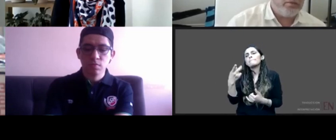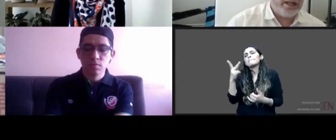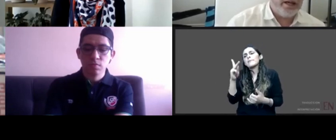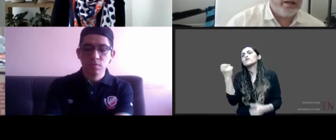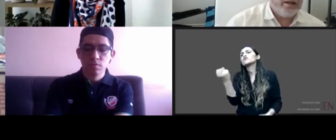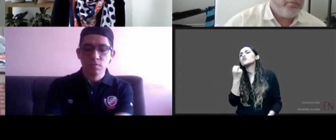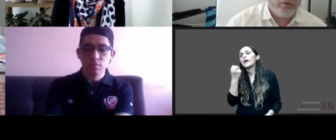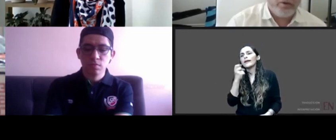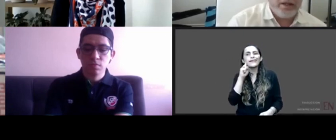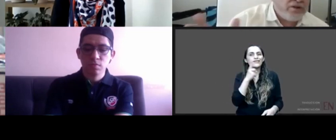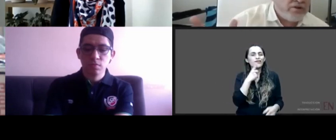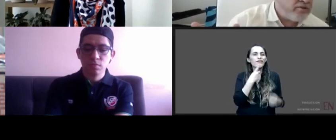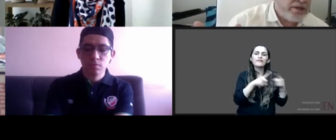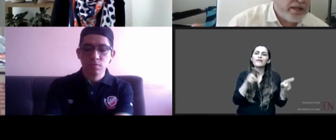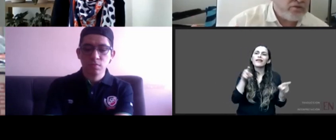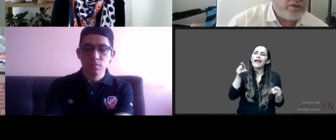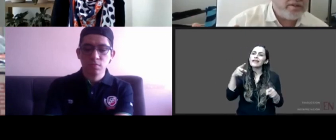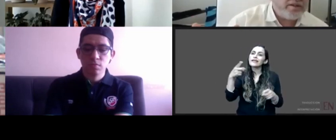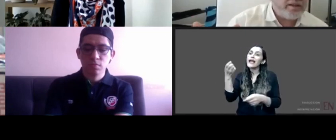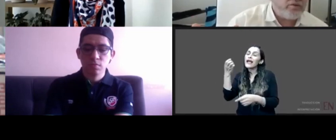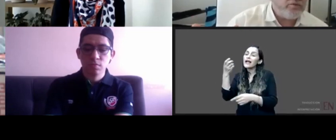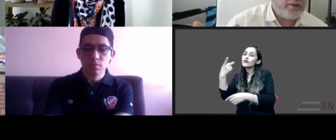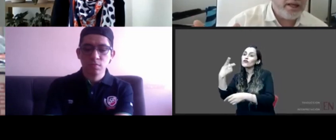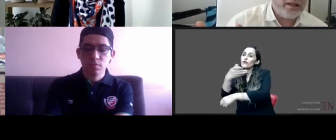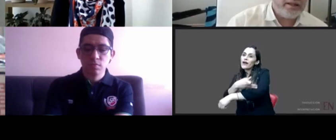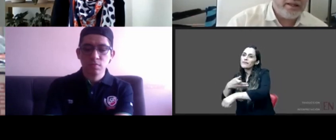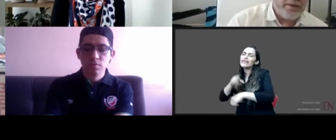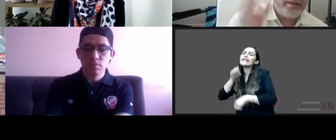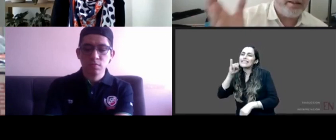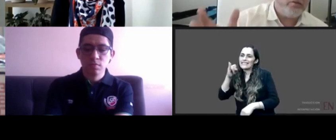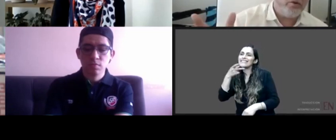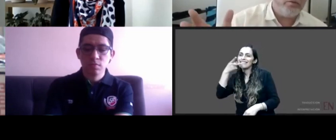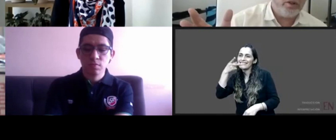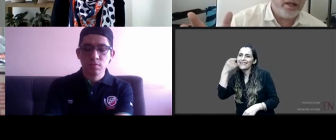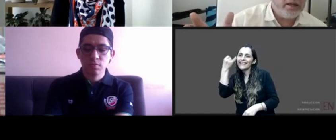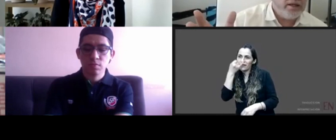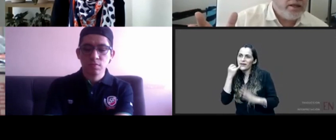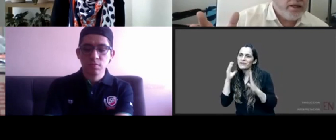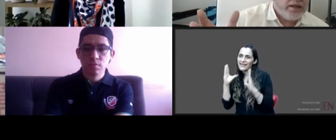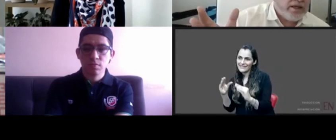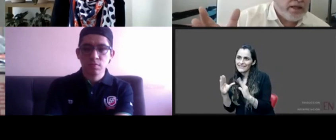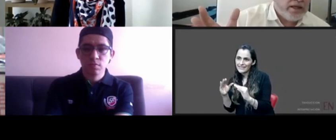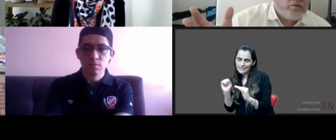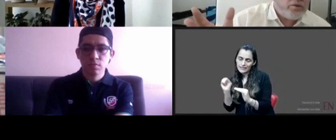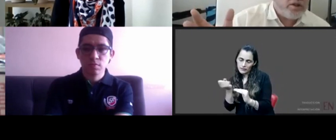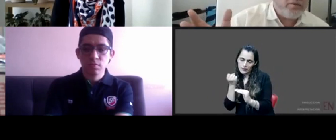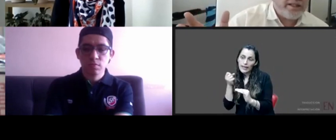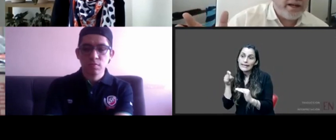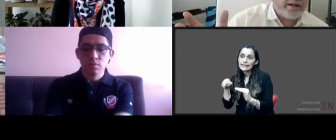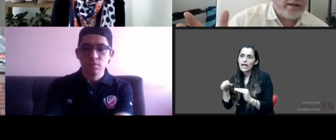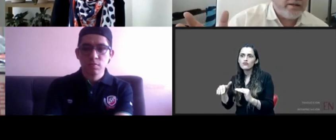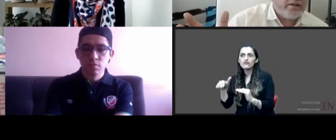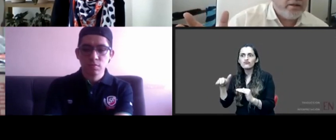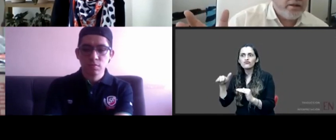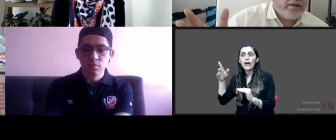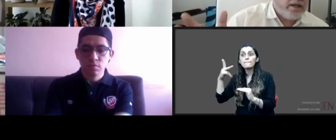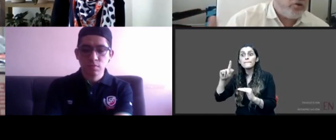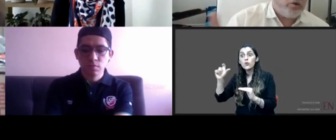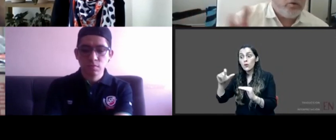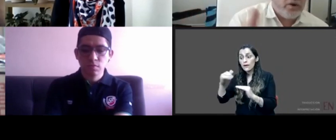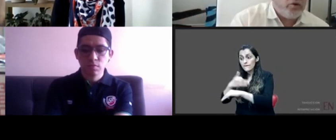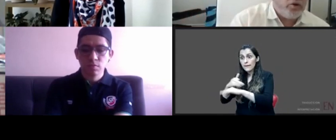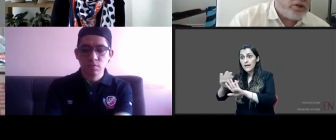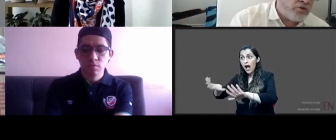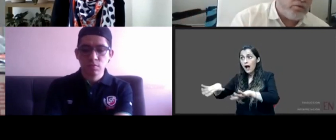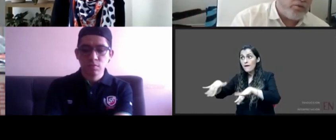de su familia, pero saliendo de la familia, de su familia y más allá de su comunidad, ella estuvo en desventaja. Y